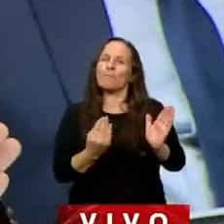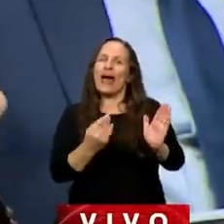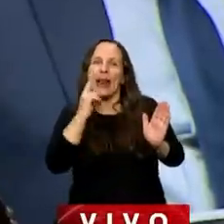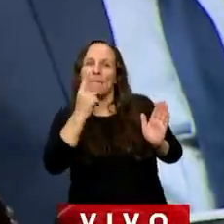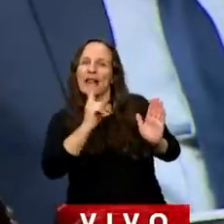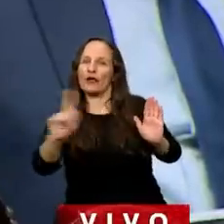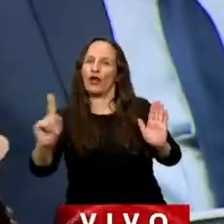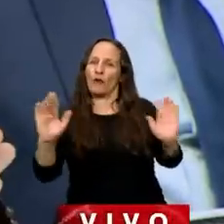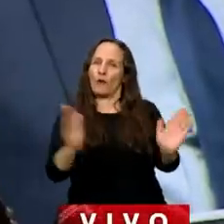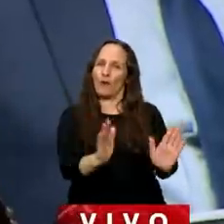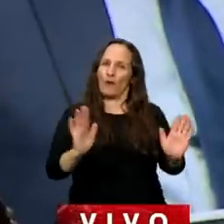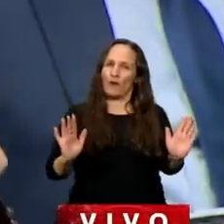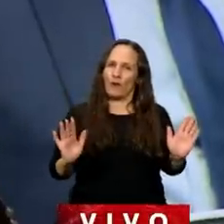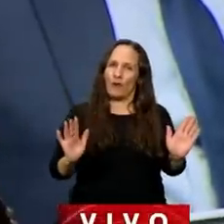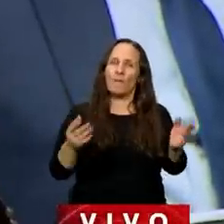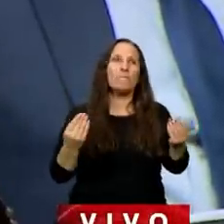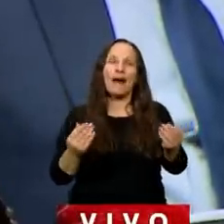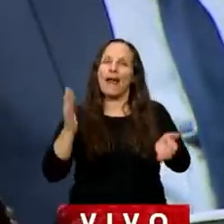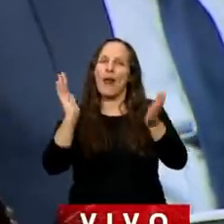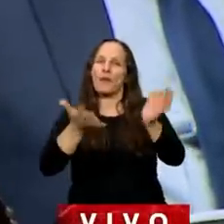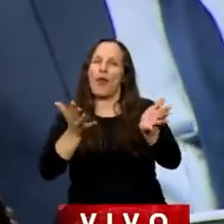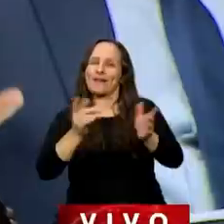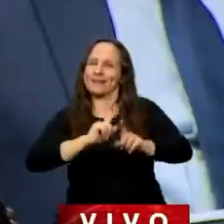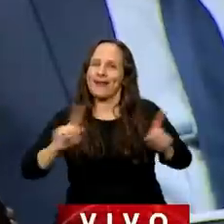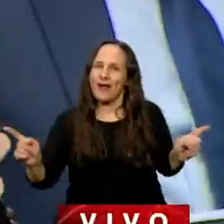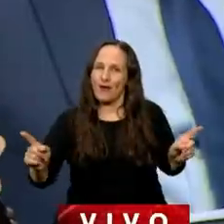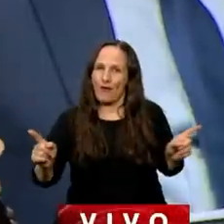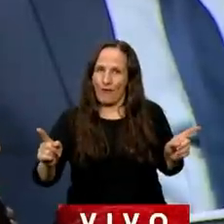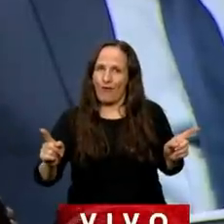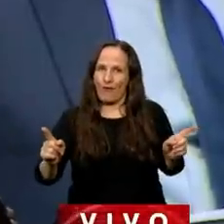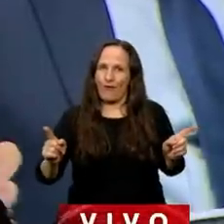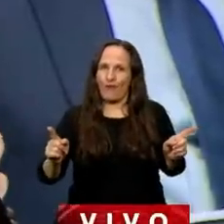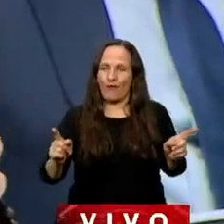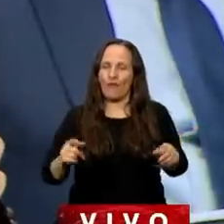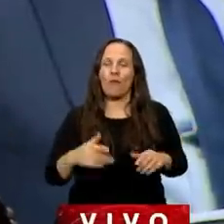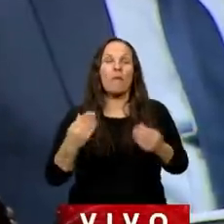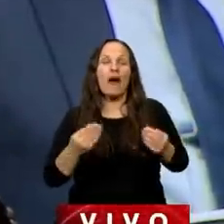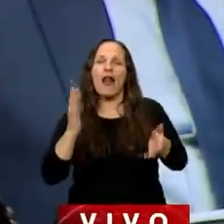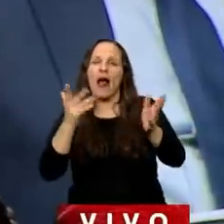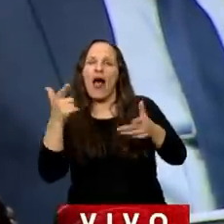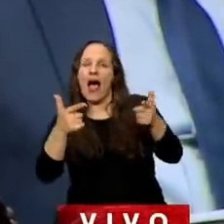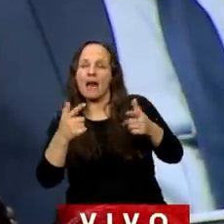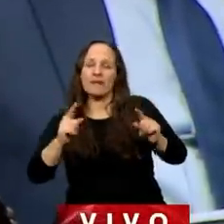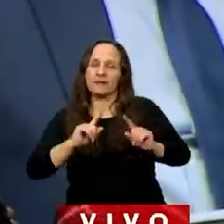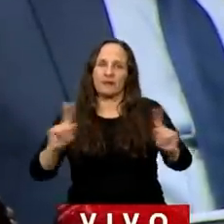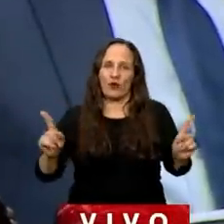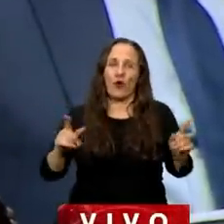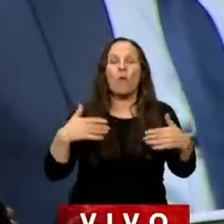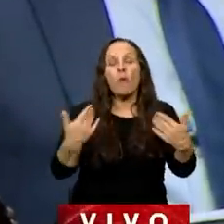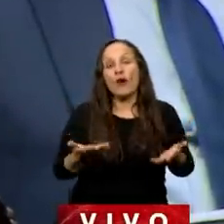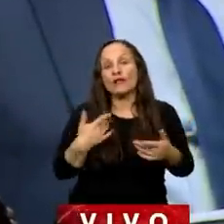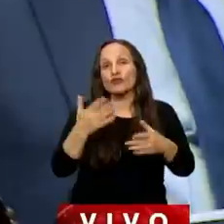riesgos, para evitar la violencia o la eclosión de la violencia armada. Por eso, para